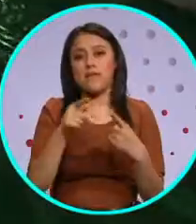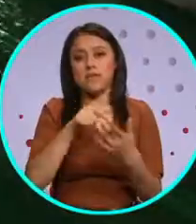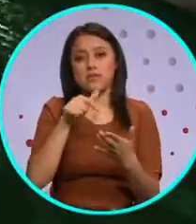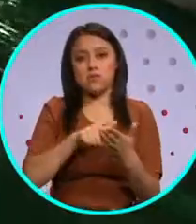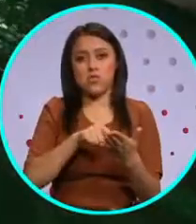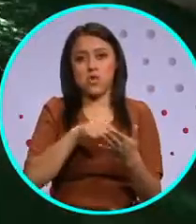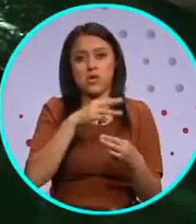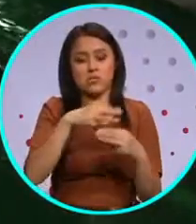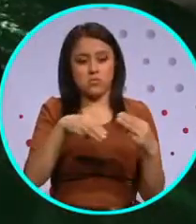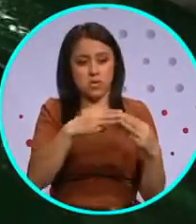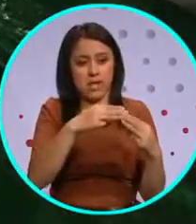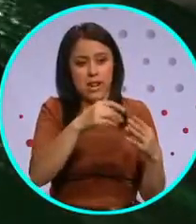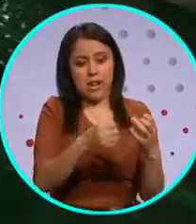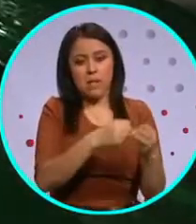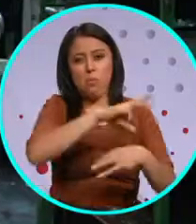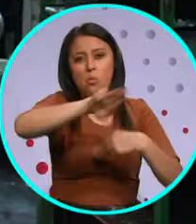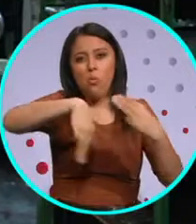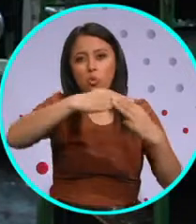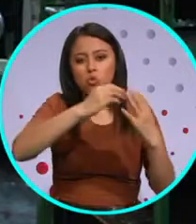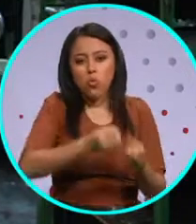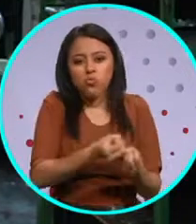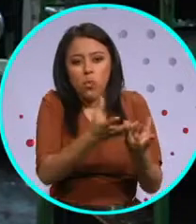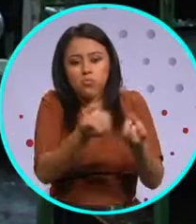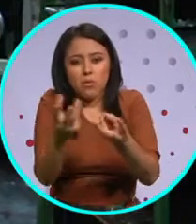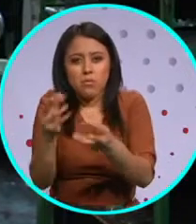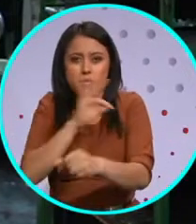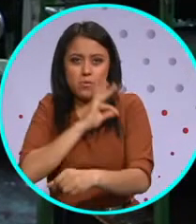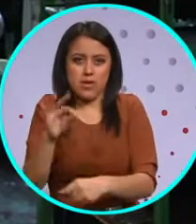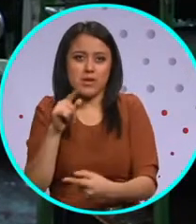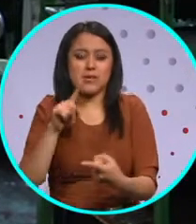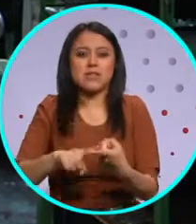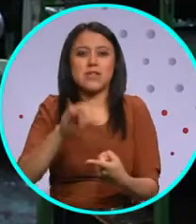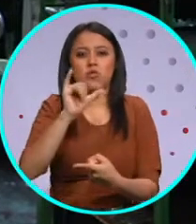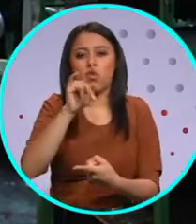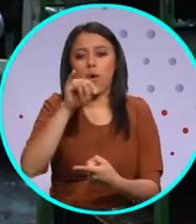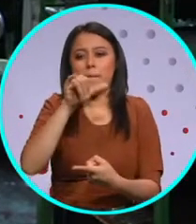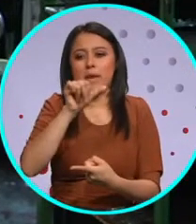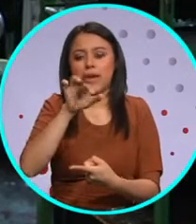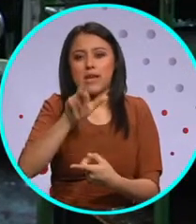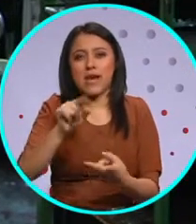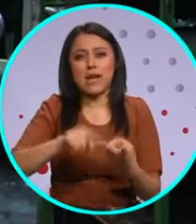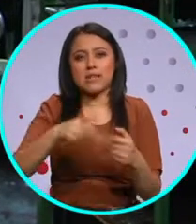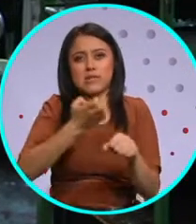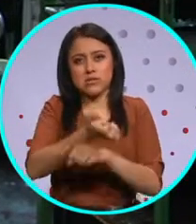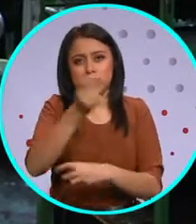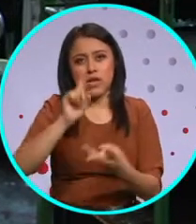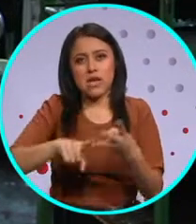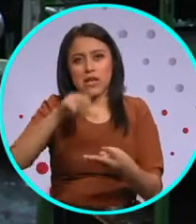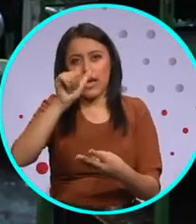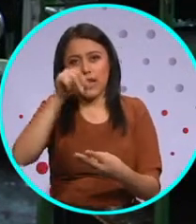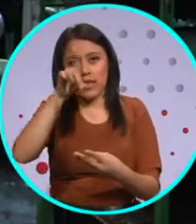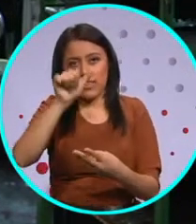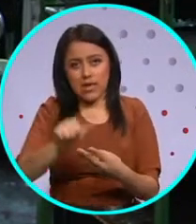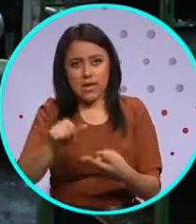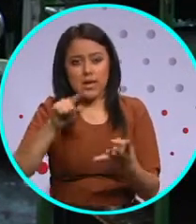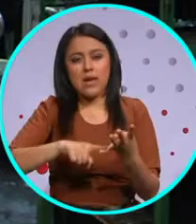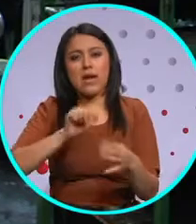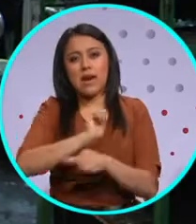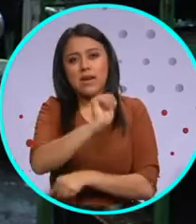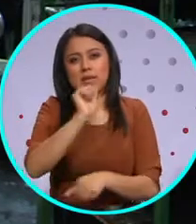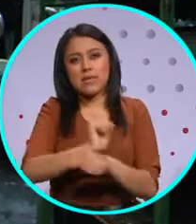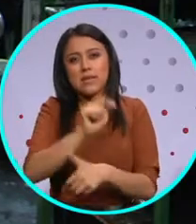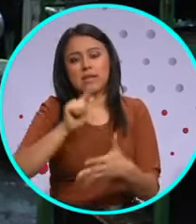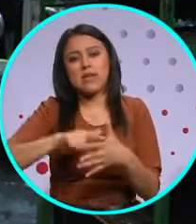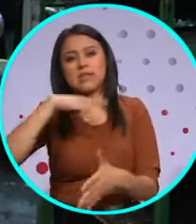prácticamente en todo el mundo tanto en centroamérica eeuu canadá y